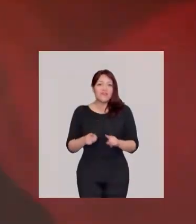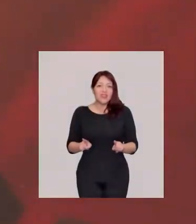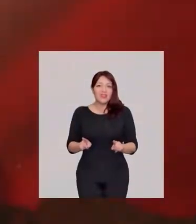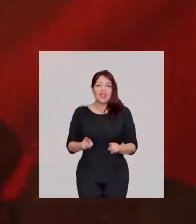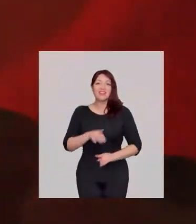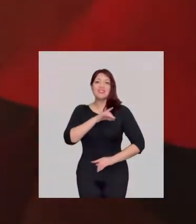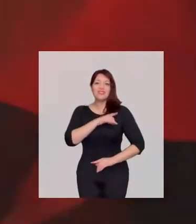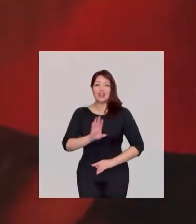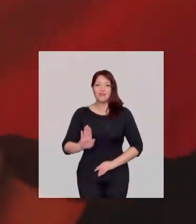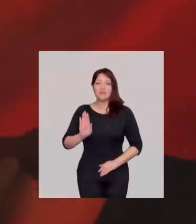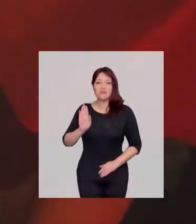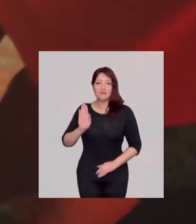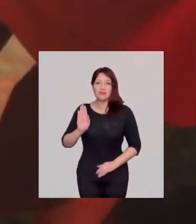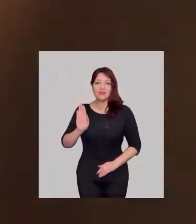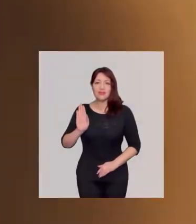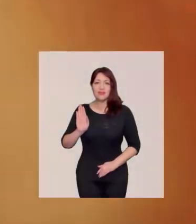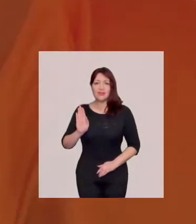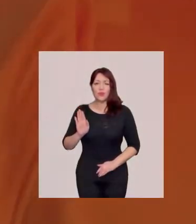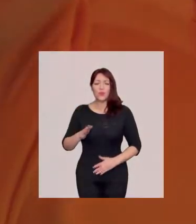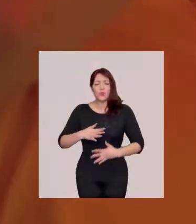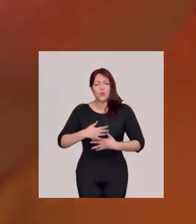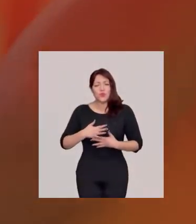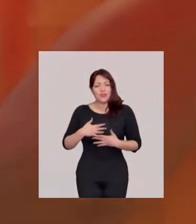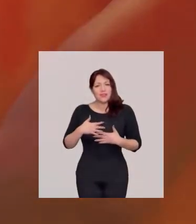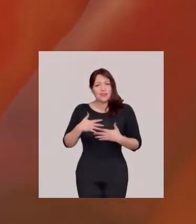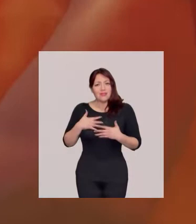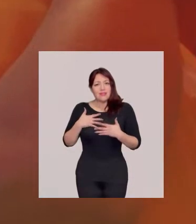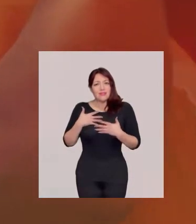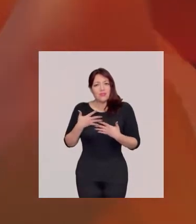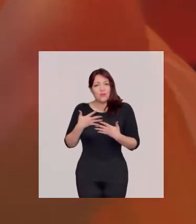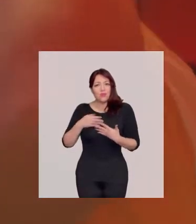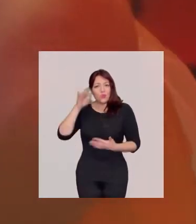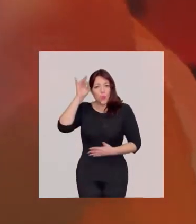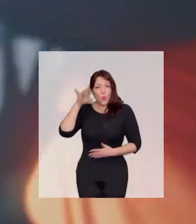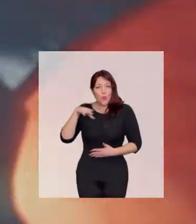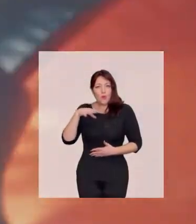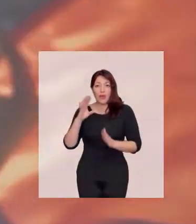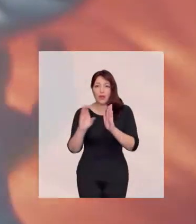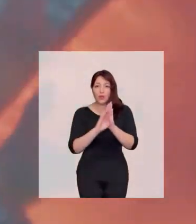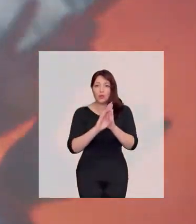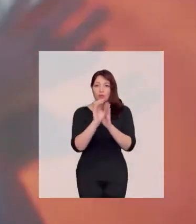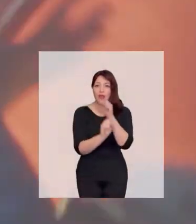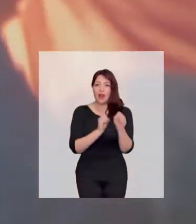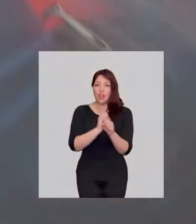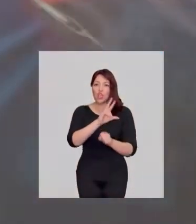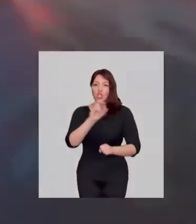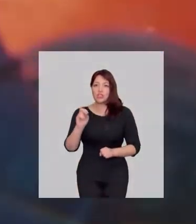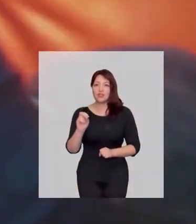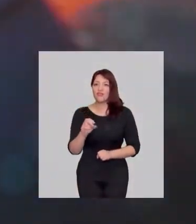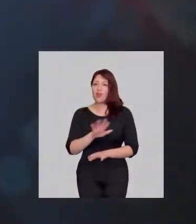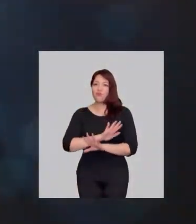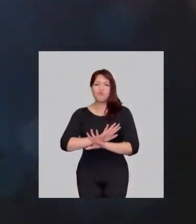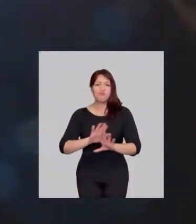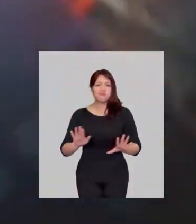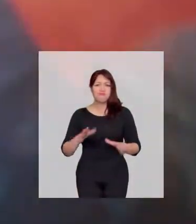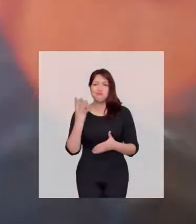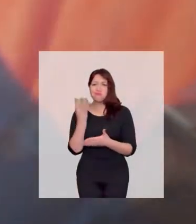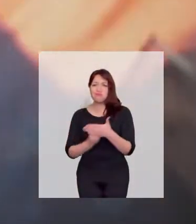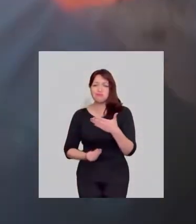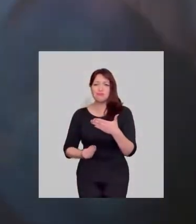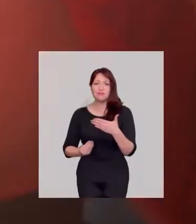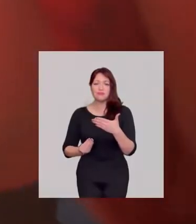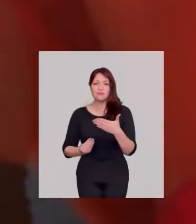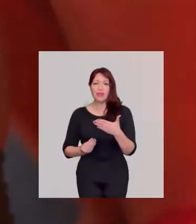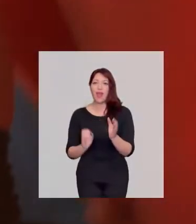Había Chile y esperanza. En ese momento sentimos, supimos que la Constitución del 80 había muerto y